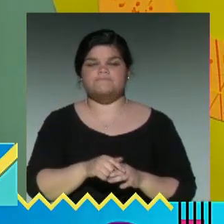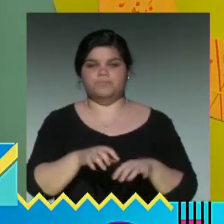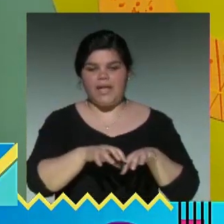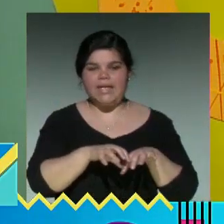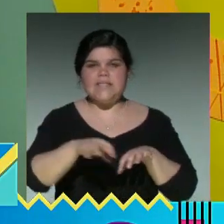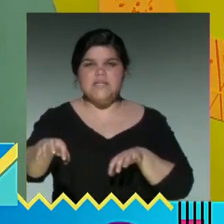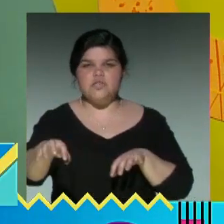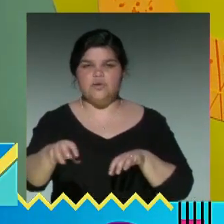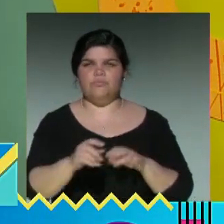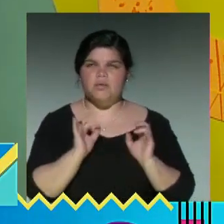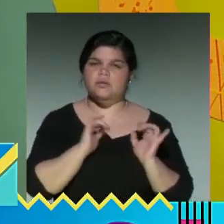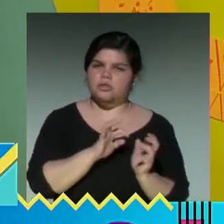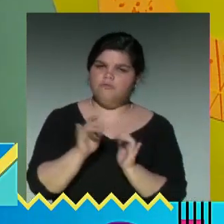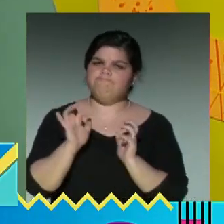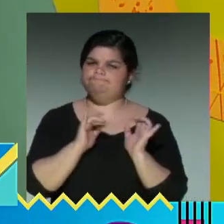de extensión